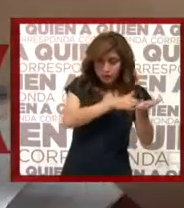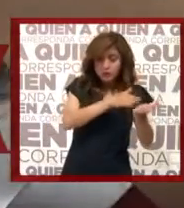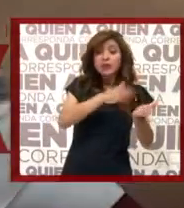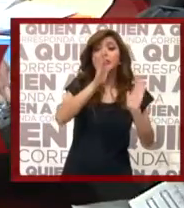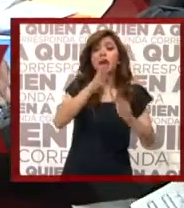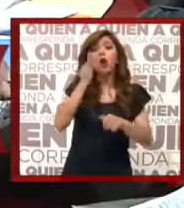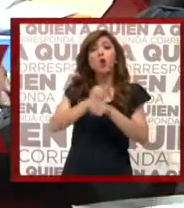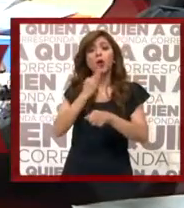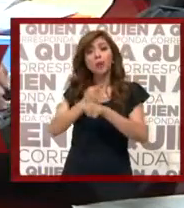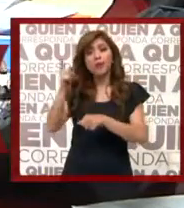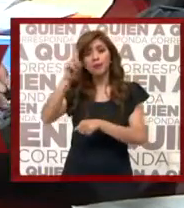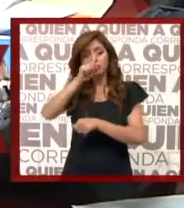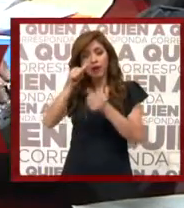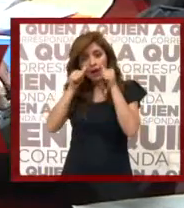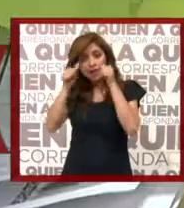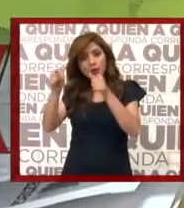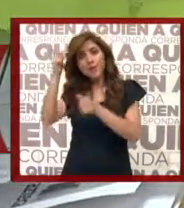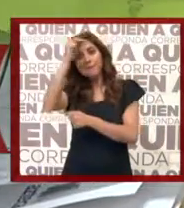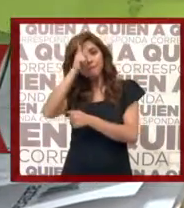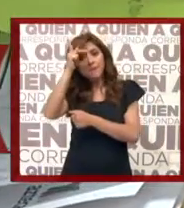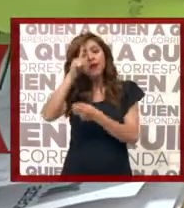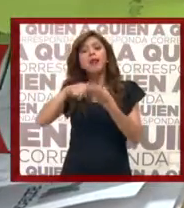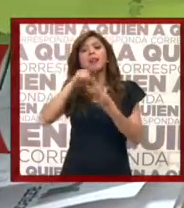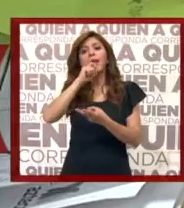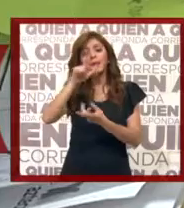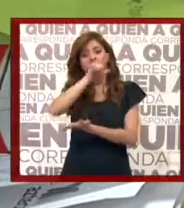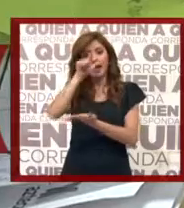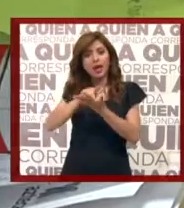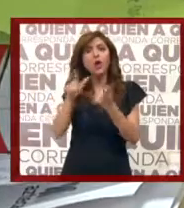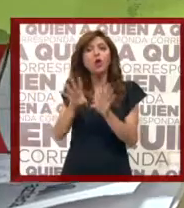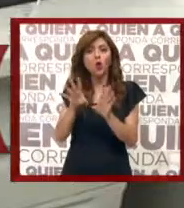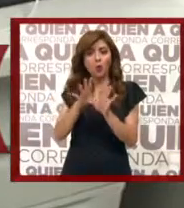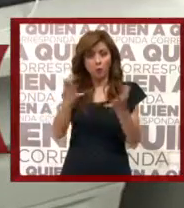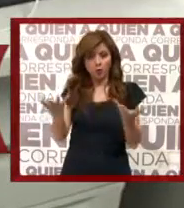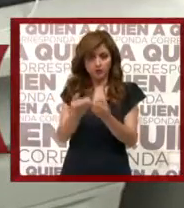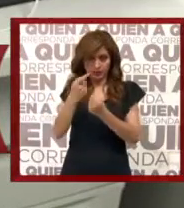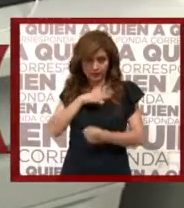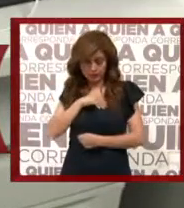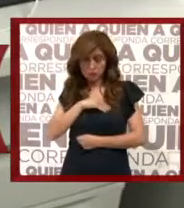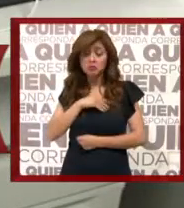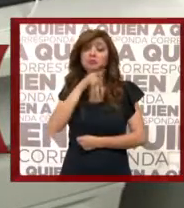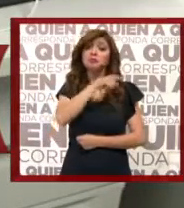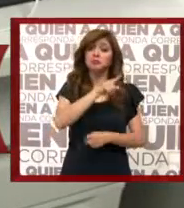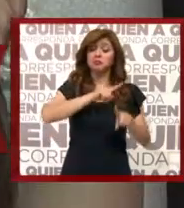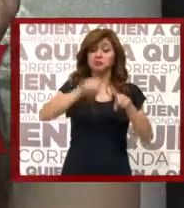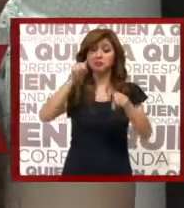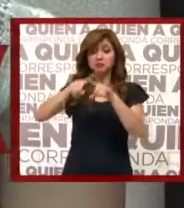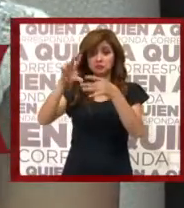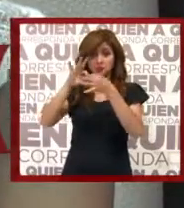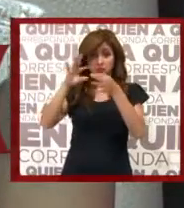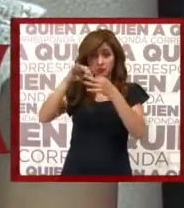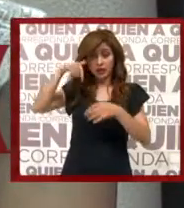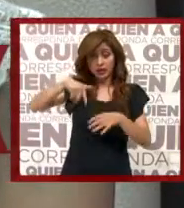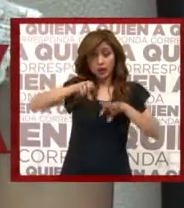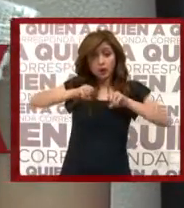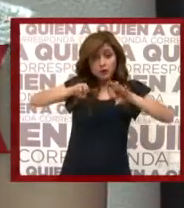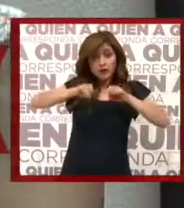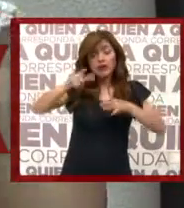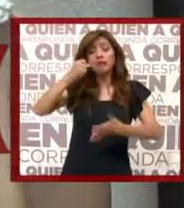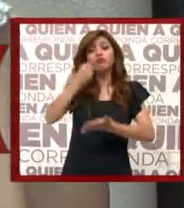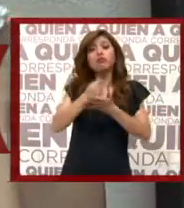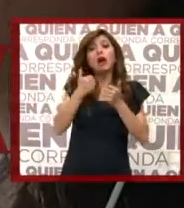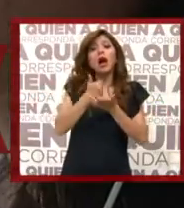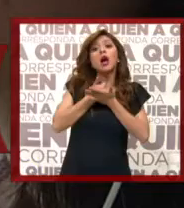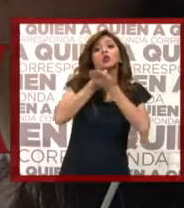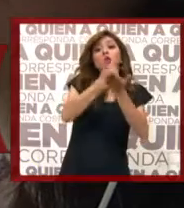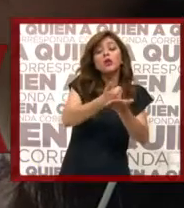ya le están brindando atención psicológica y asesoría legal. Este es uno de los miles de casos que se resuelven en las oficinas de a quien